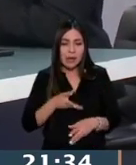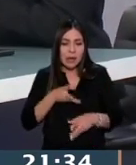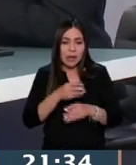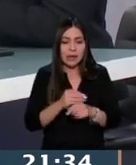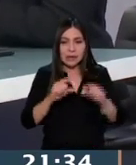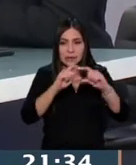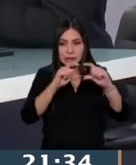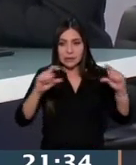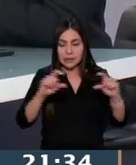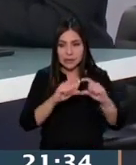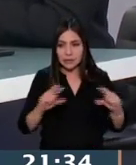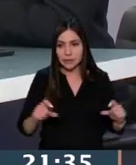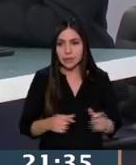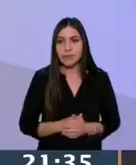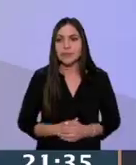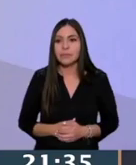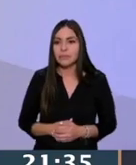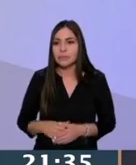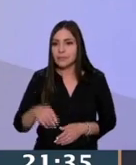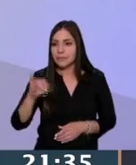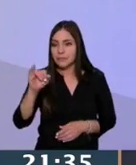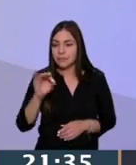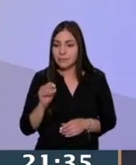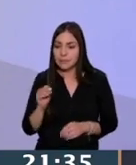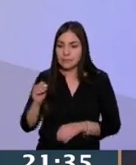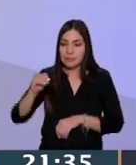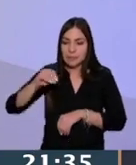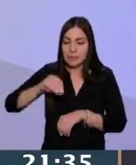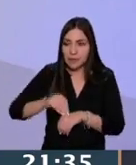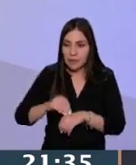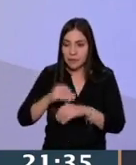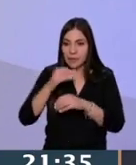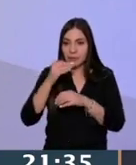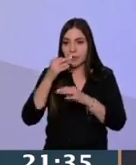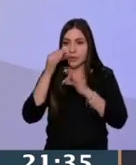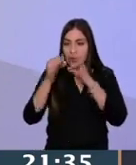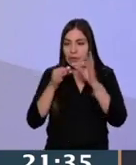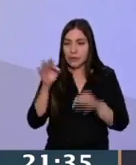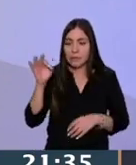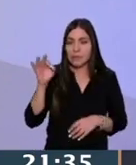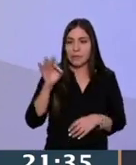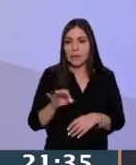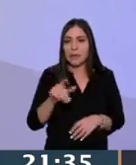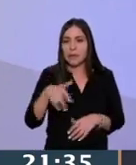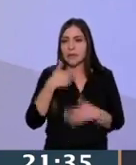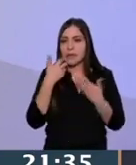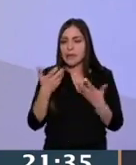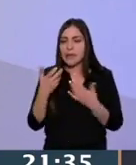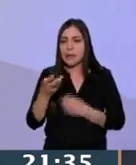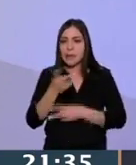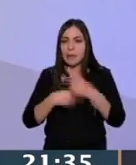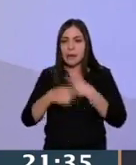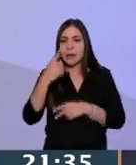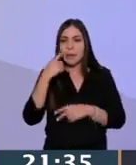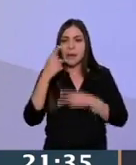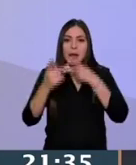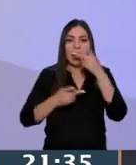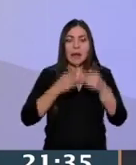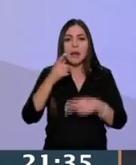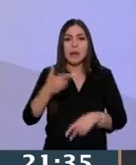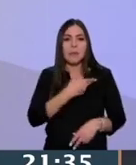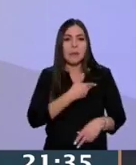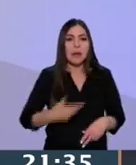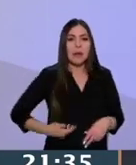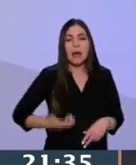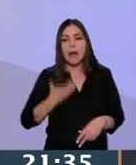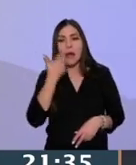con una pifia que además se inserta dentro de toda una intencionalidad de generar esa narrativa sobre la tiranía del